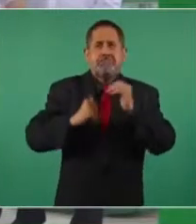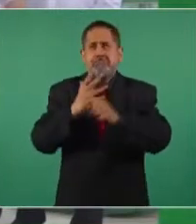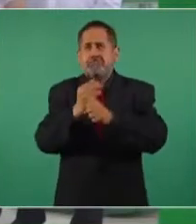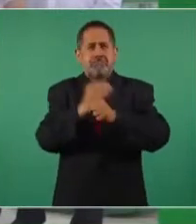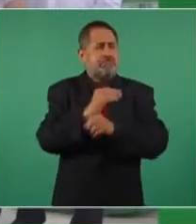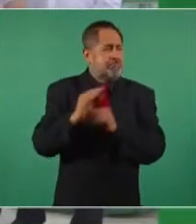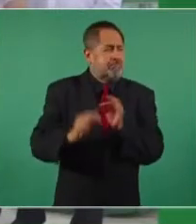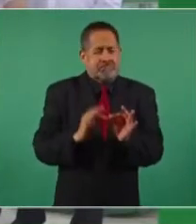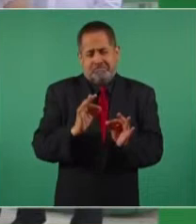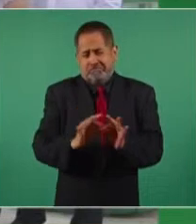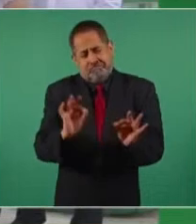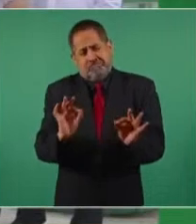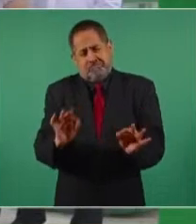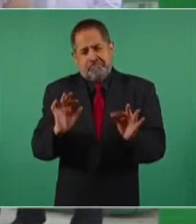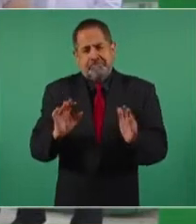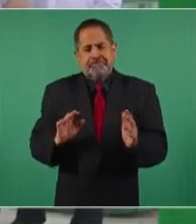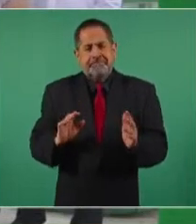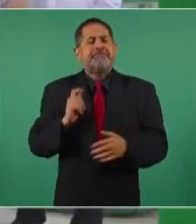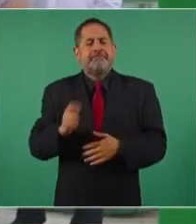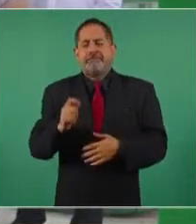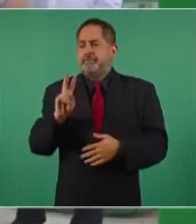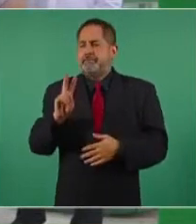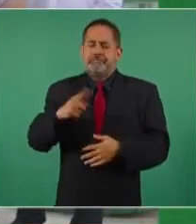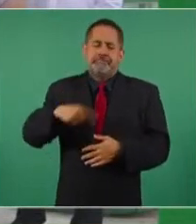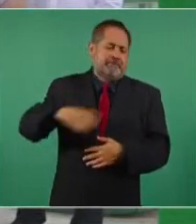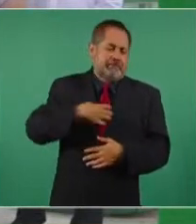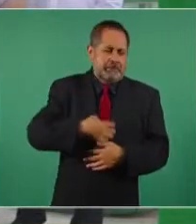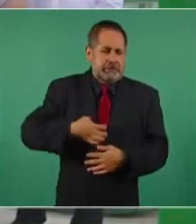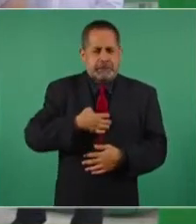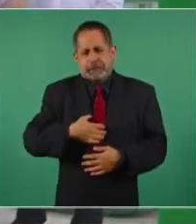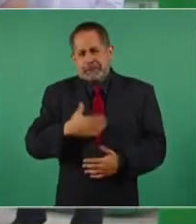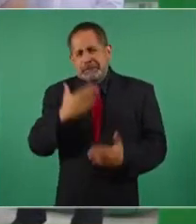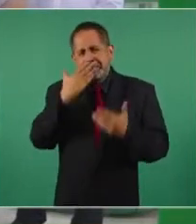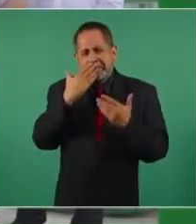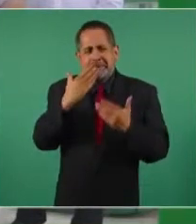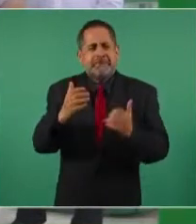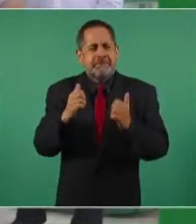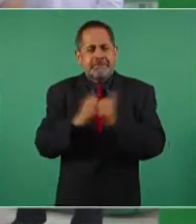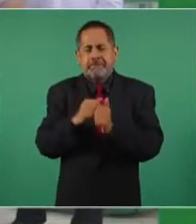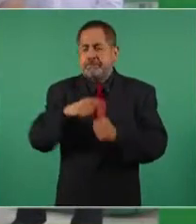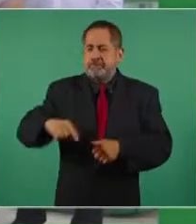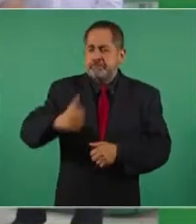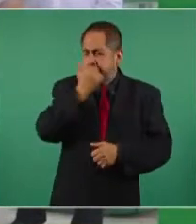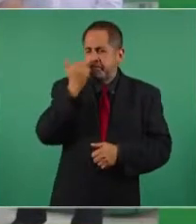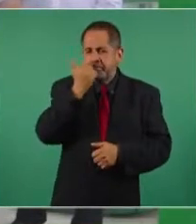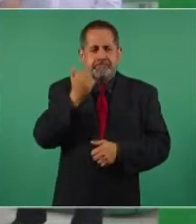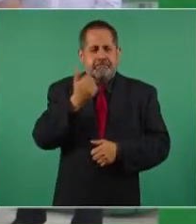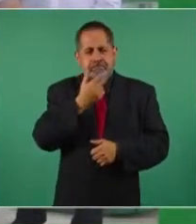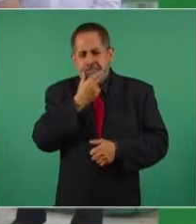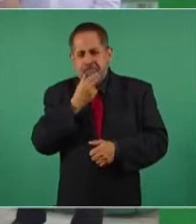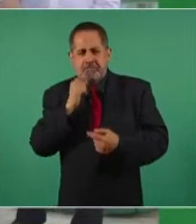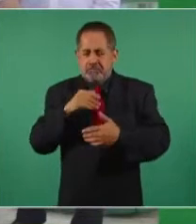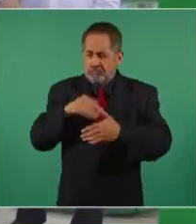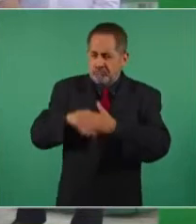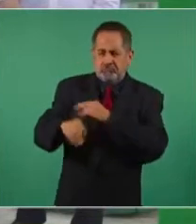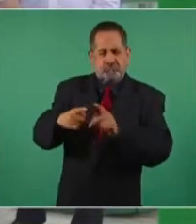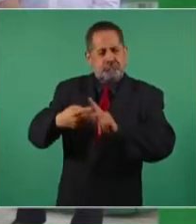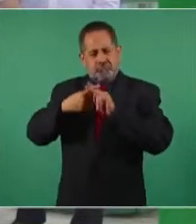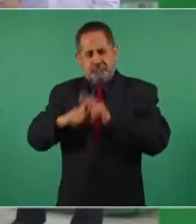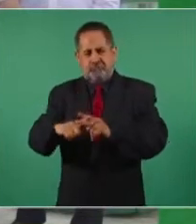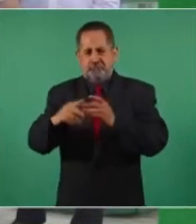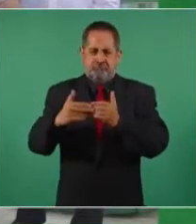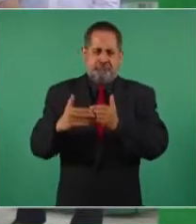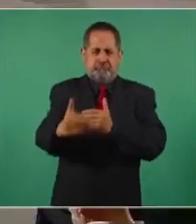estamos contentos conjuntamente con las alumnas alumnos para arrancar